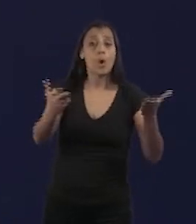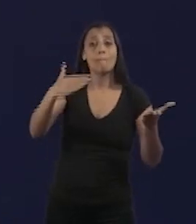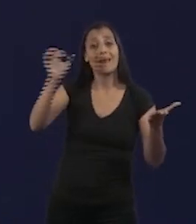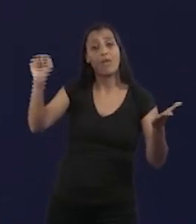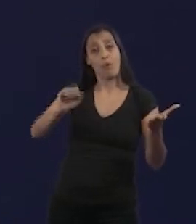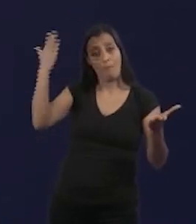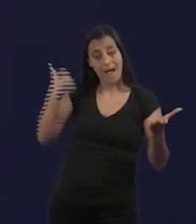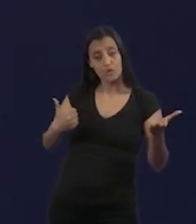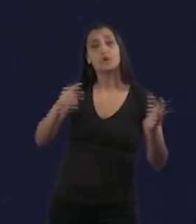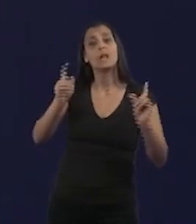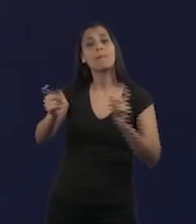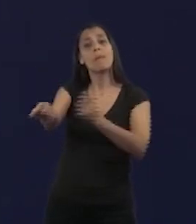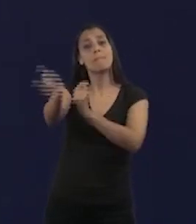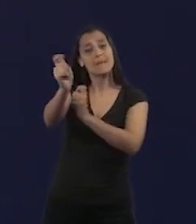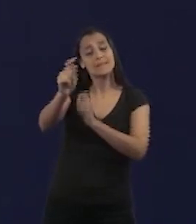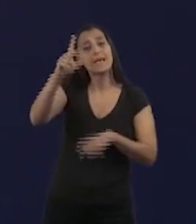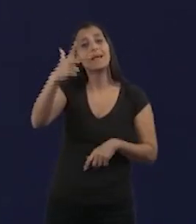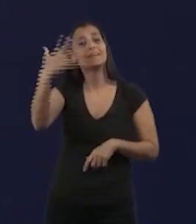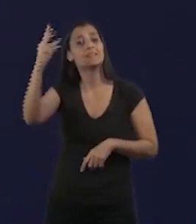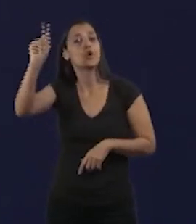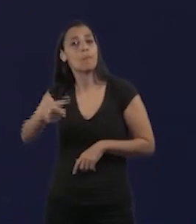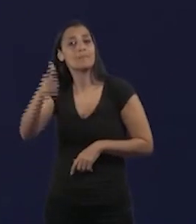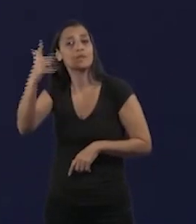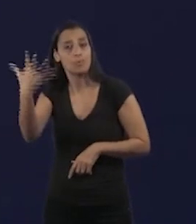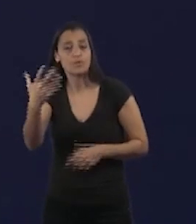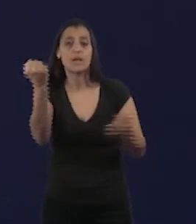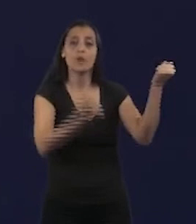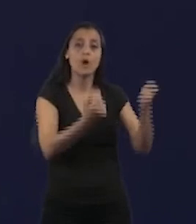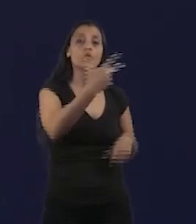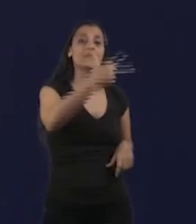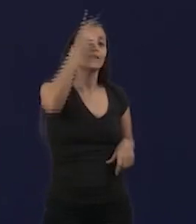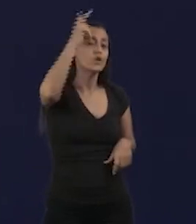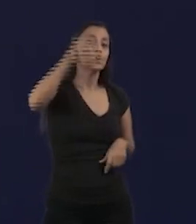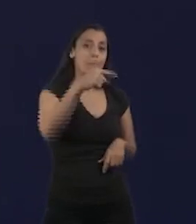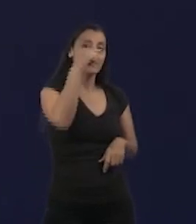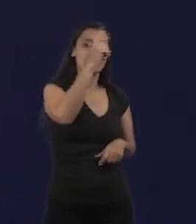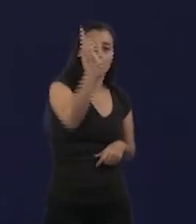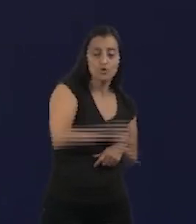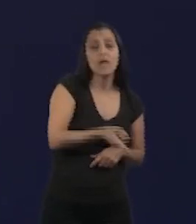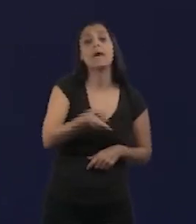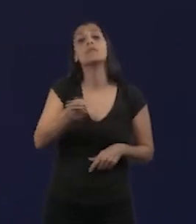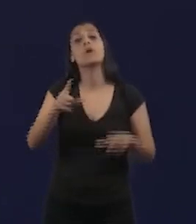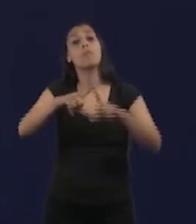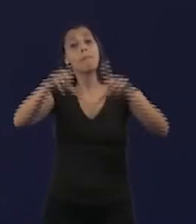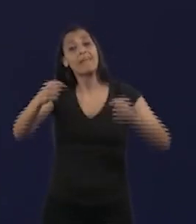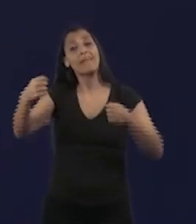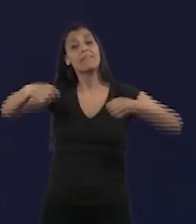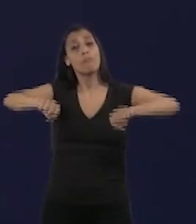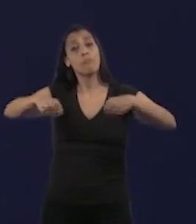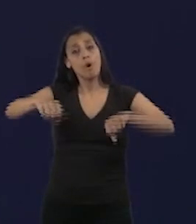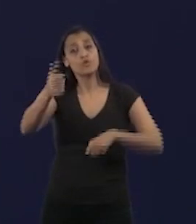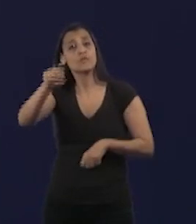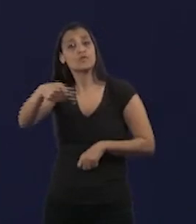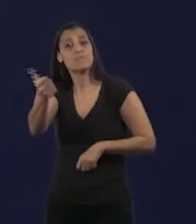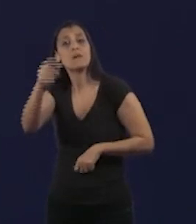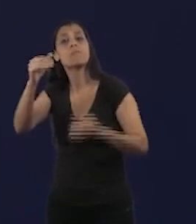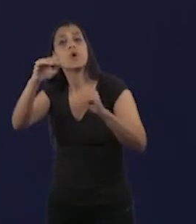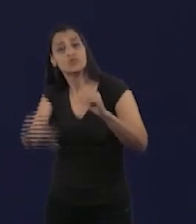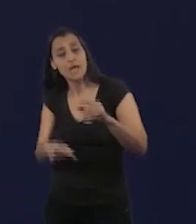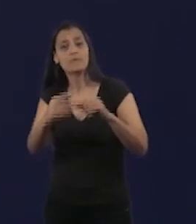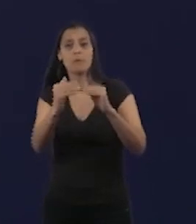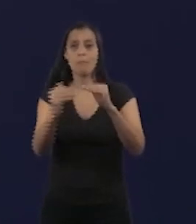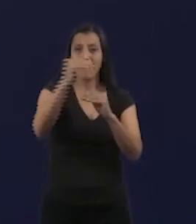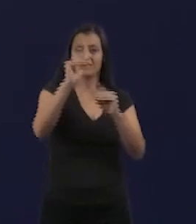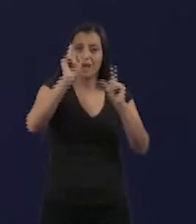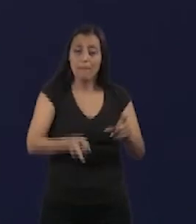industria pesquera un 35,5 por autos 38,7 patentamiento de motos 6,6 y la actividad en el mercado